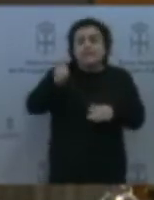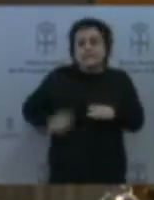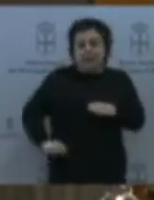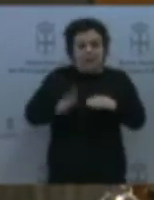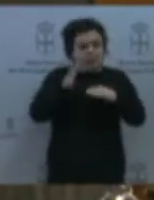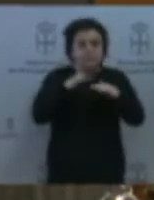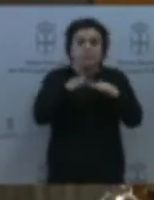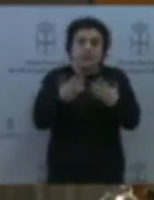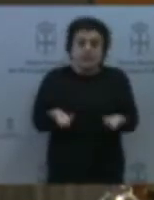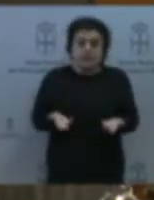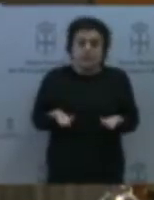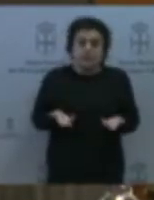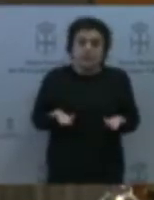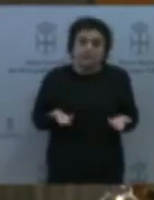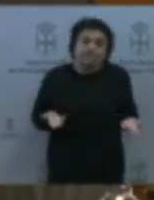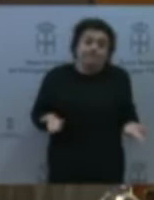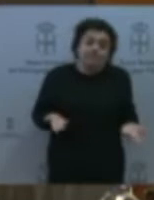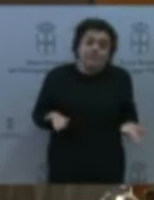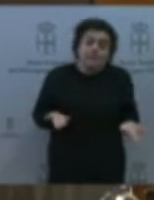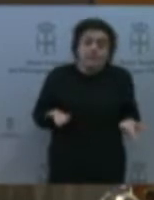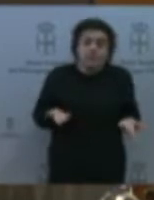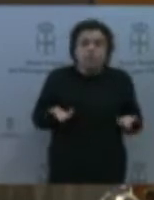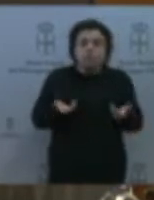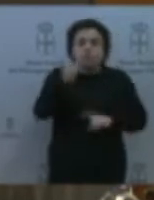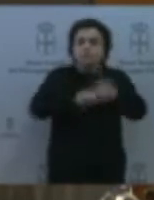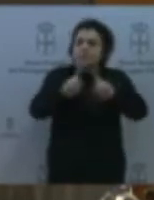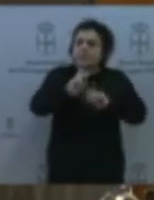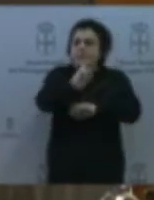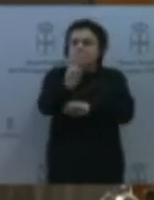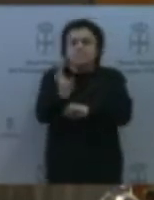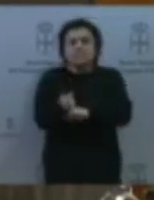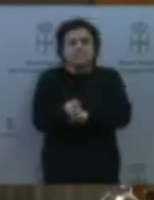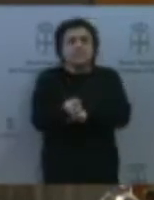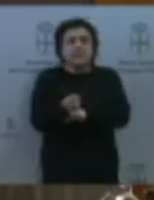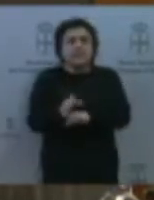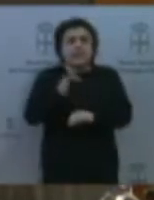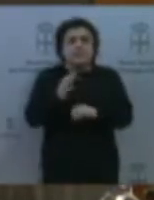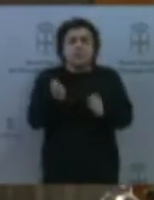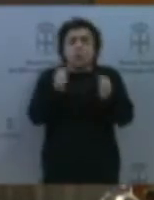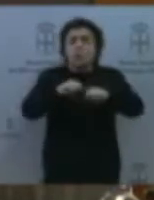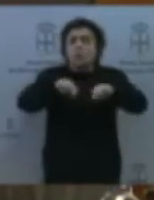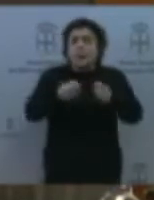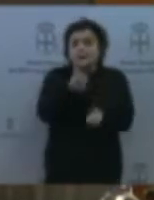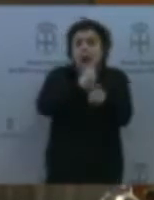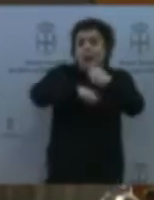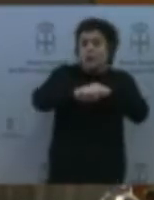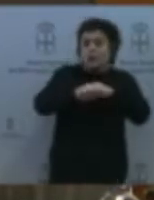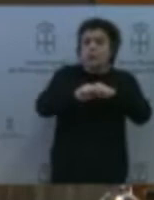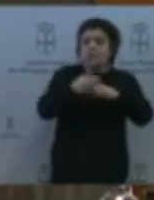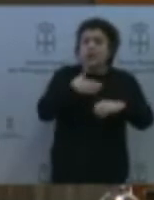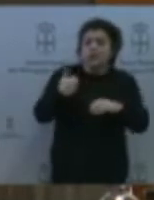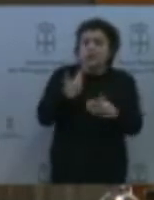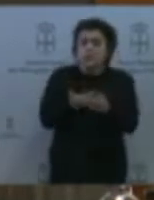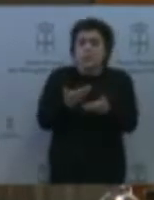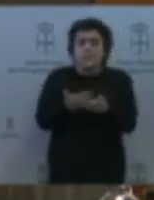con distintas dificultades, y luego con un impacto de la economía que yo le quiero plantear y que demuestra la experiencia de otros países, ¿no? ¿Qué